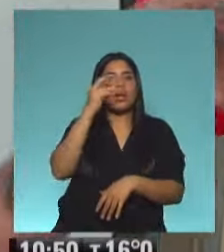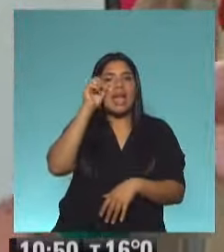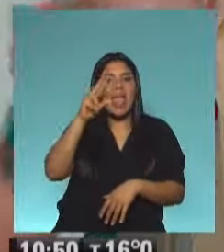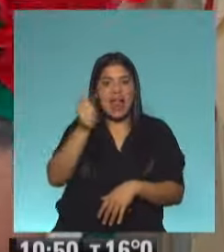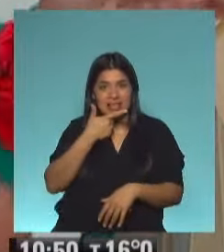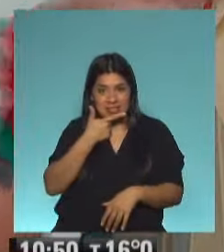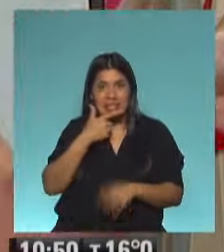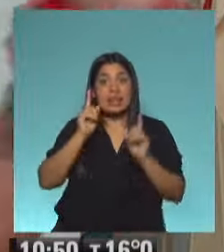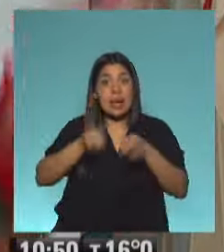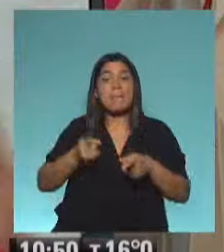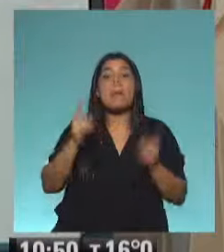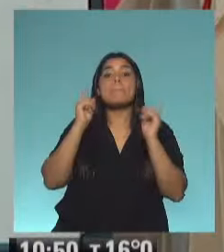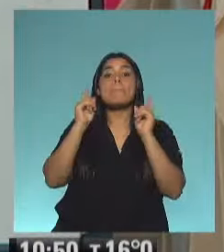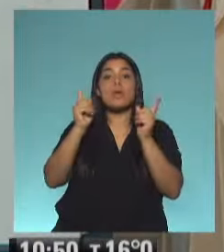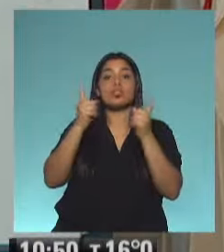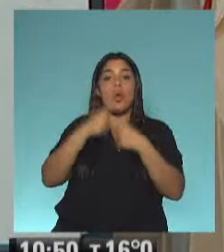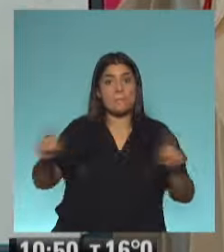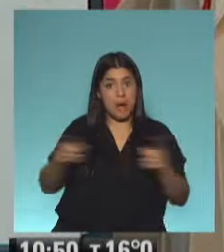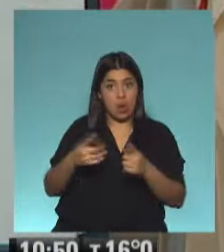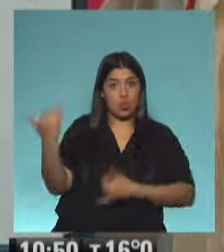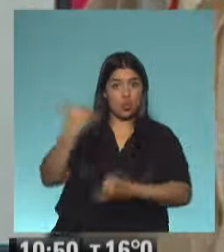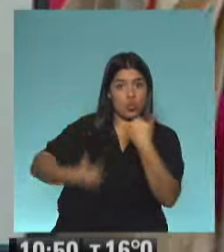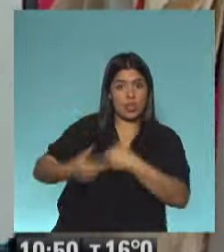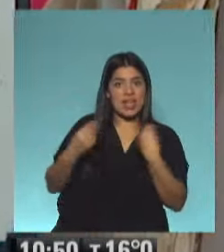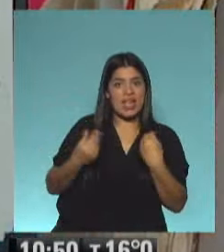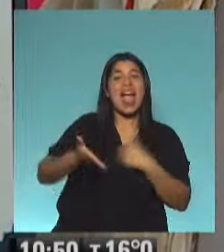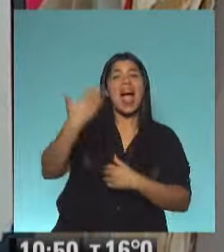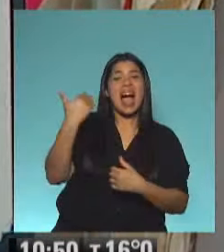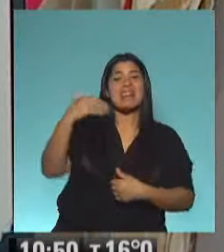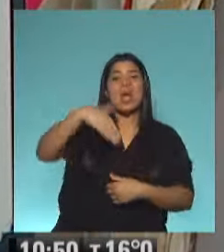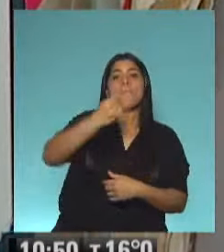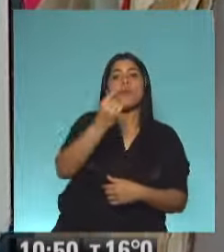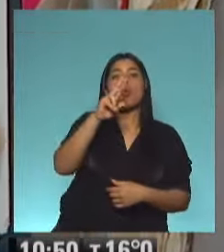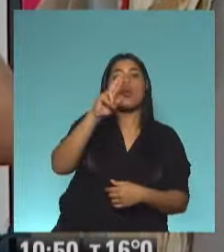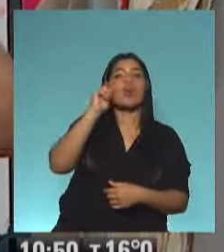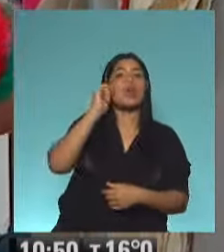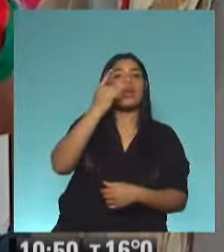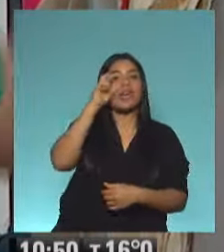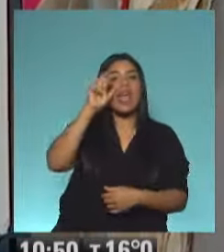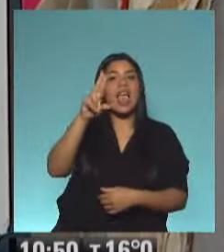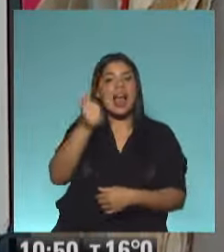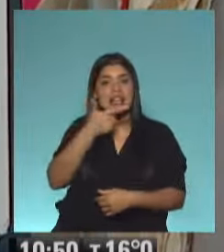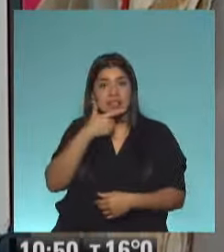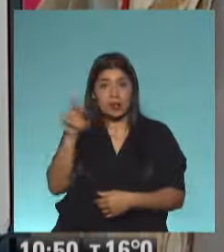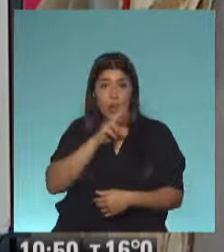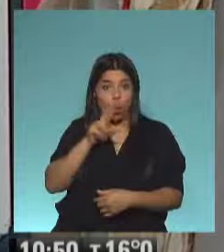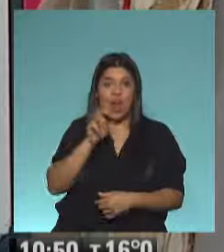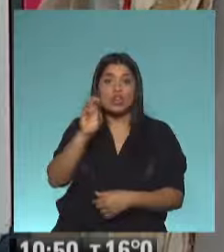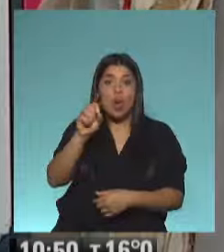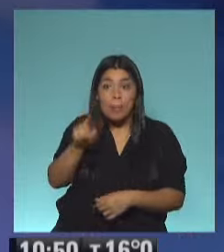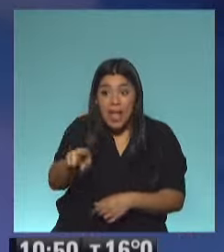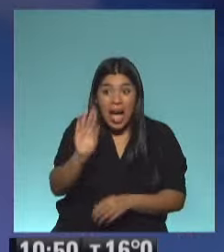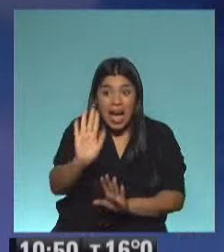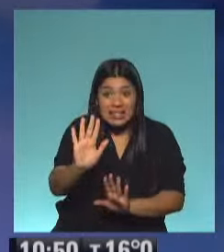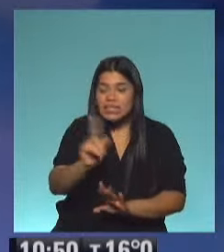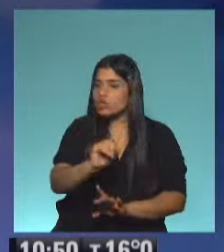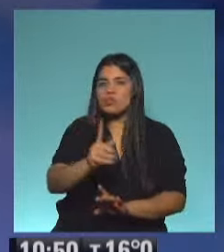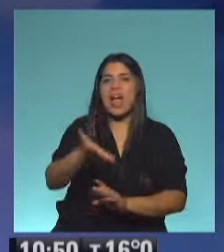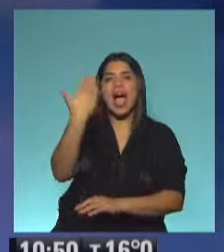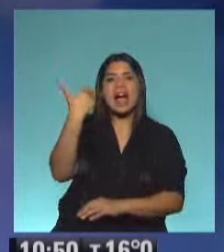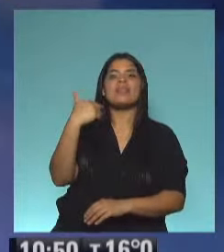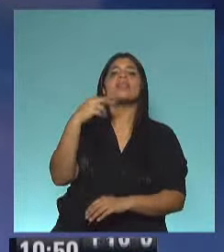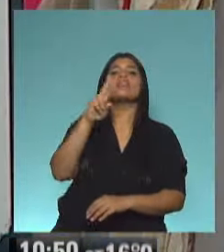que antes a las murgueras no les decían murgueras, les decían rumberas. Es verdad. Así que consiguieron que se las llame murgueras no hace tanto, ¿sí? También